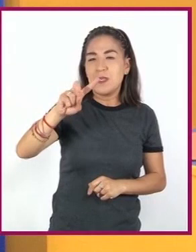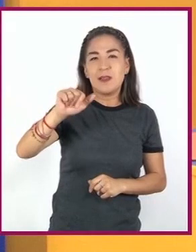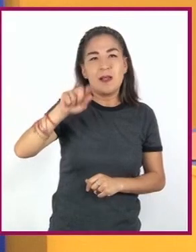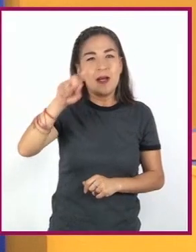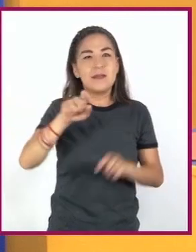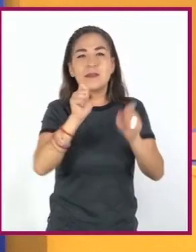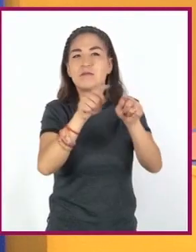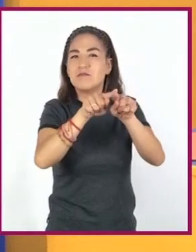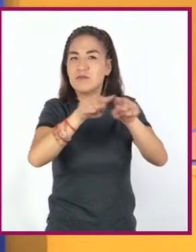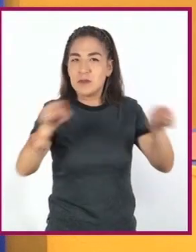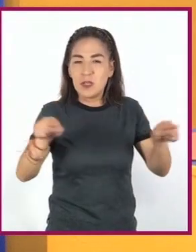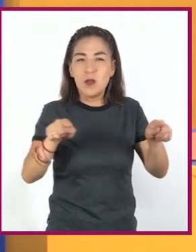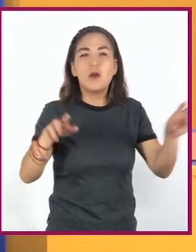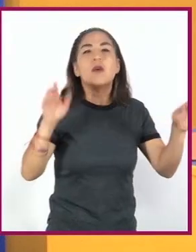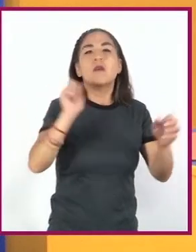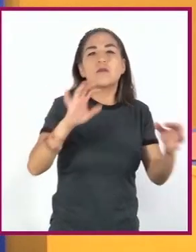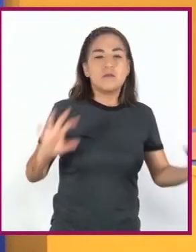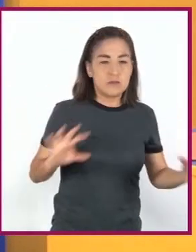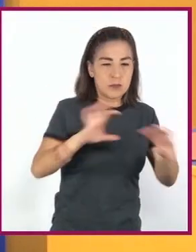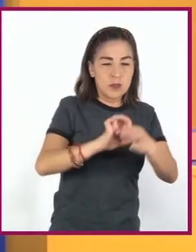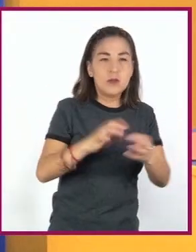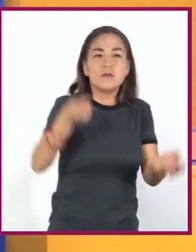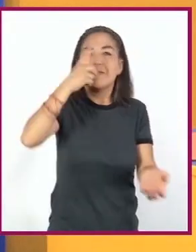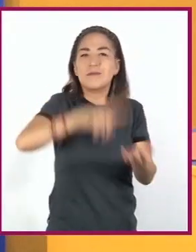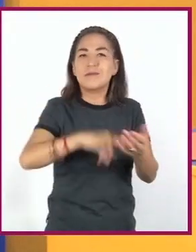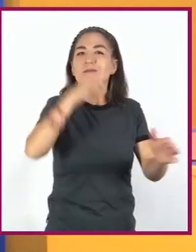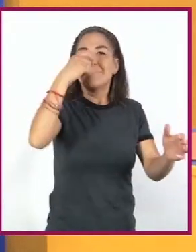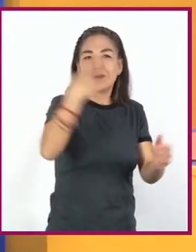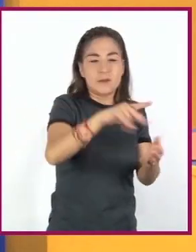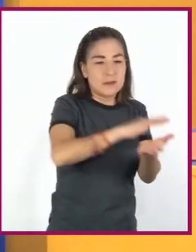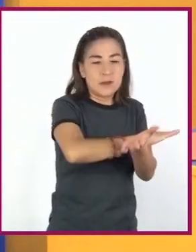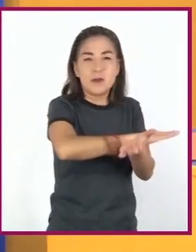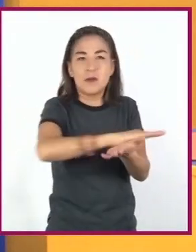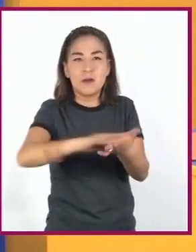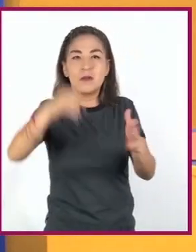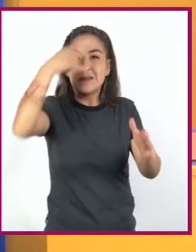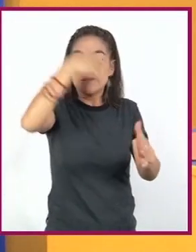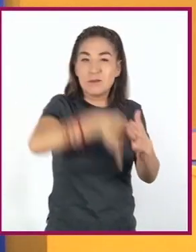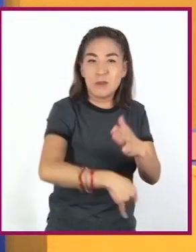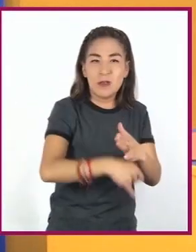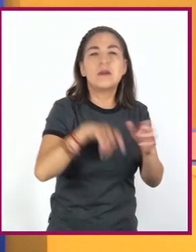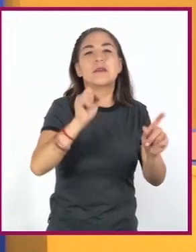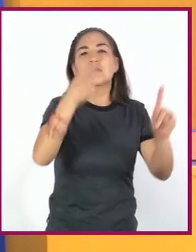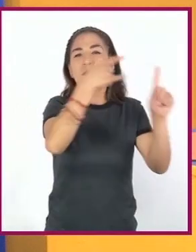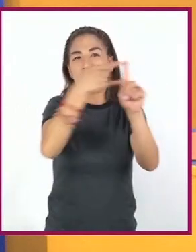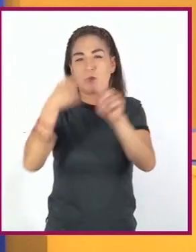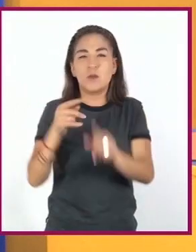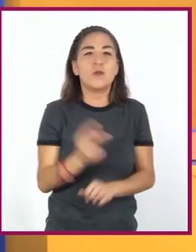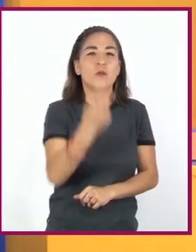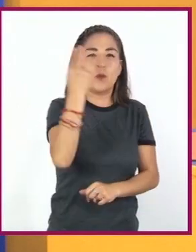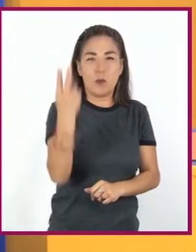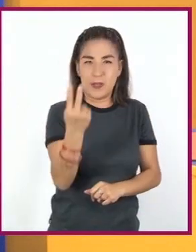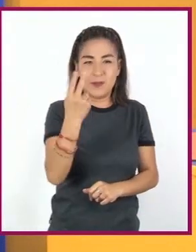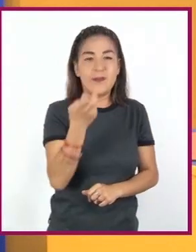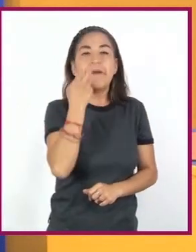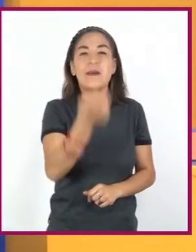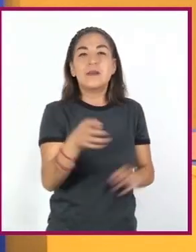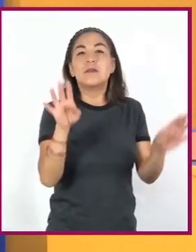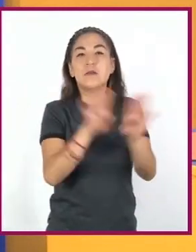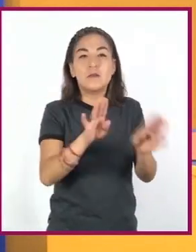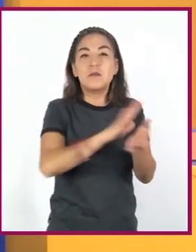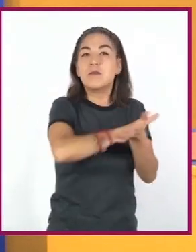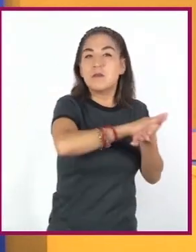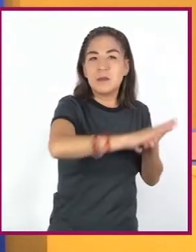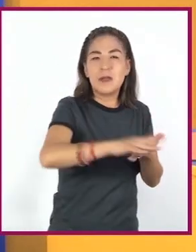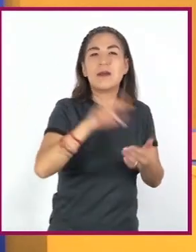es la medida de la extensión de una superficie y se mide en unidades cuadradas. Por ello, se dice que las figuras planas